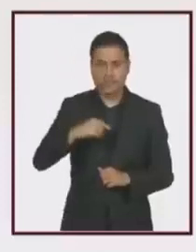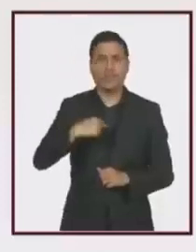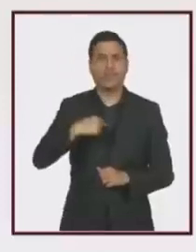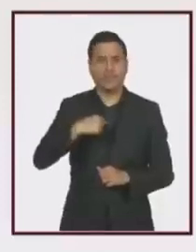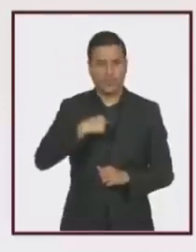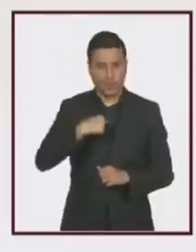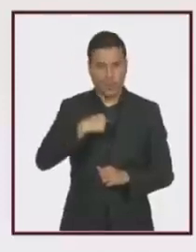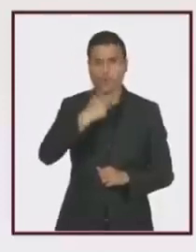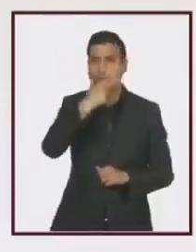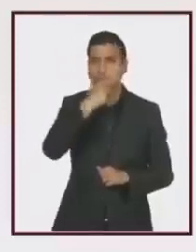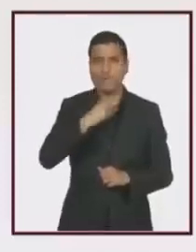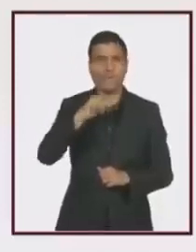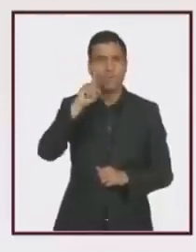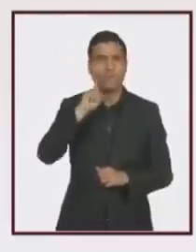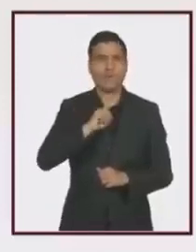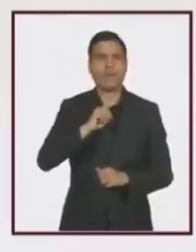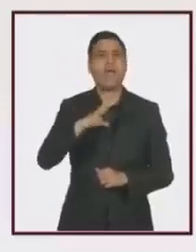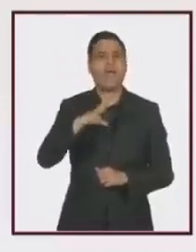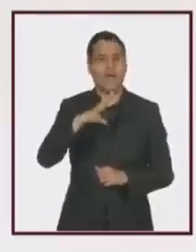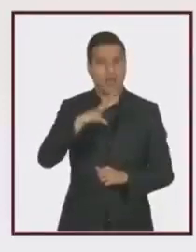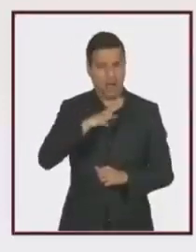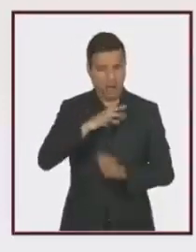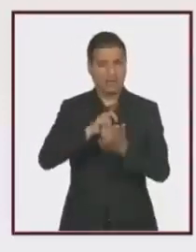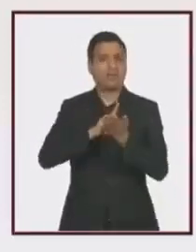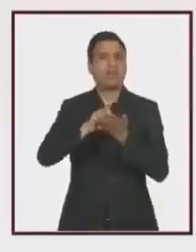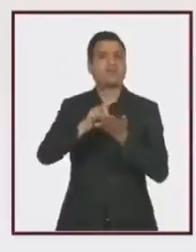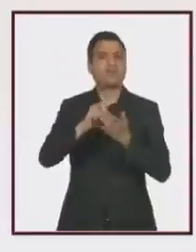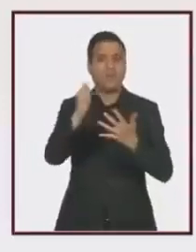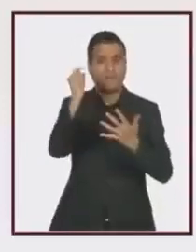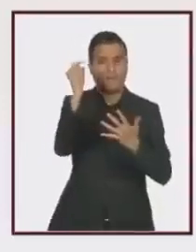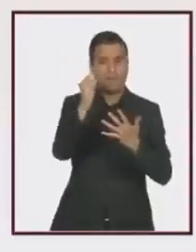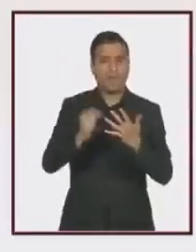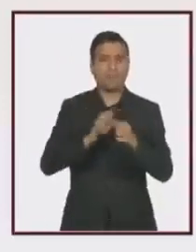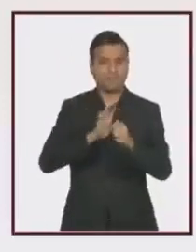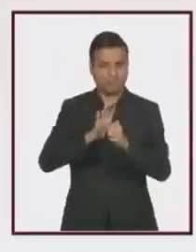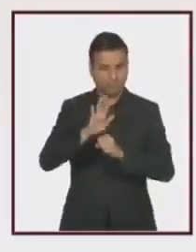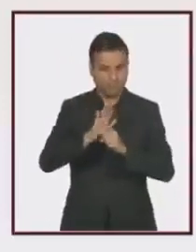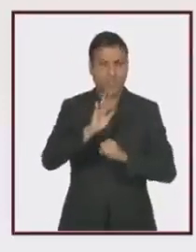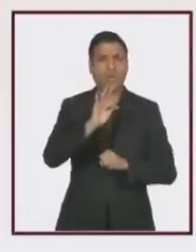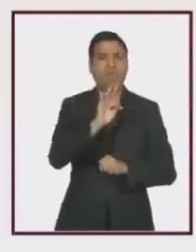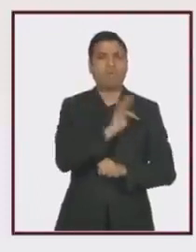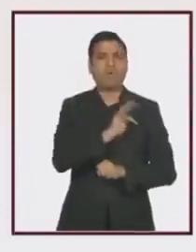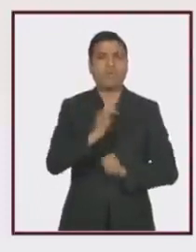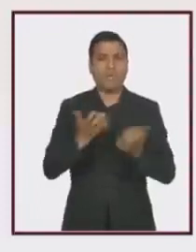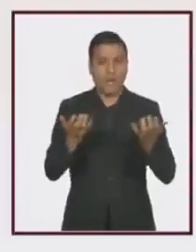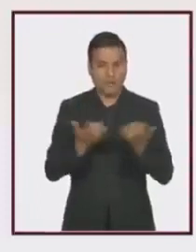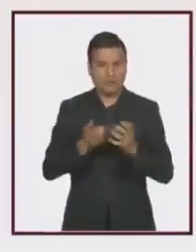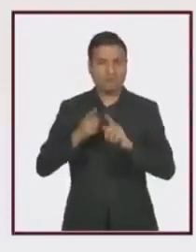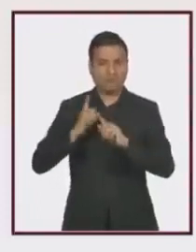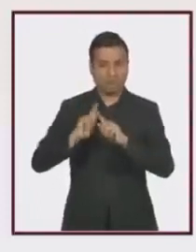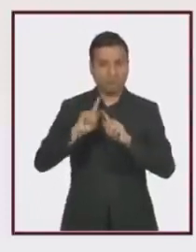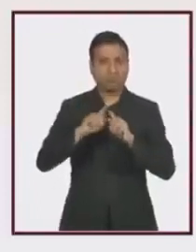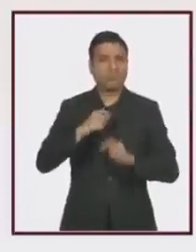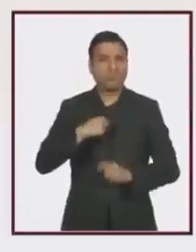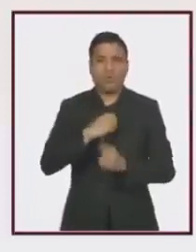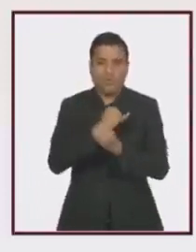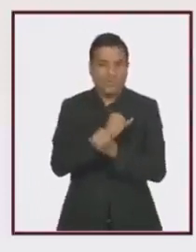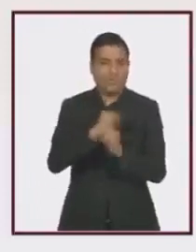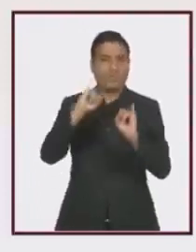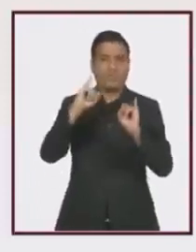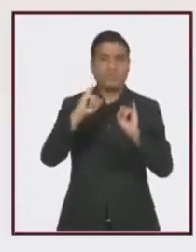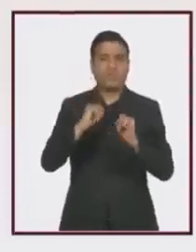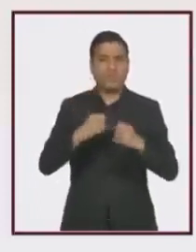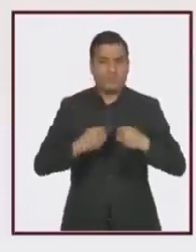gozan de los mismos derechos, con capacidad de acción, autonomía y decisión para vivir una vida digna, libre de